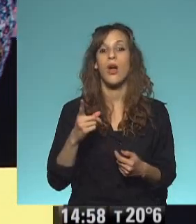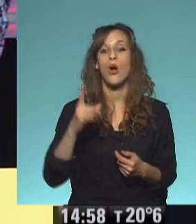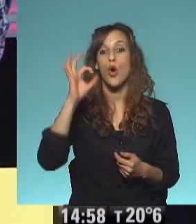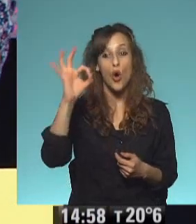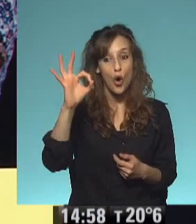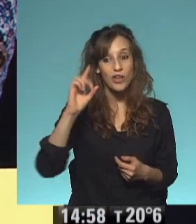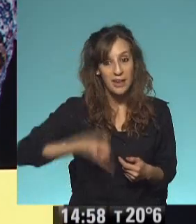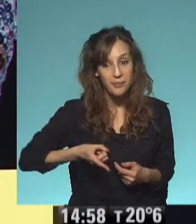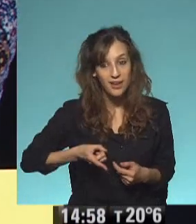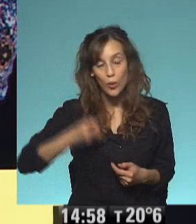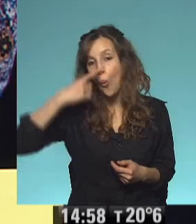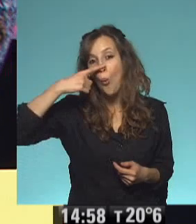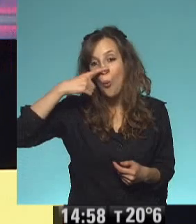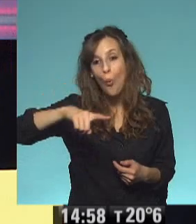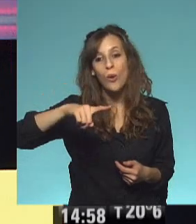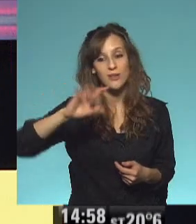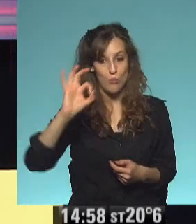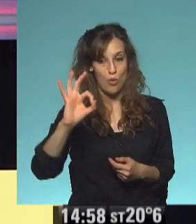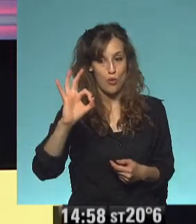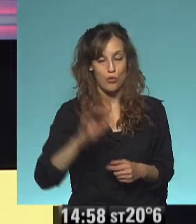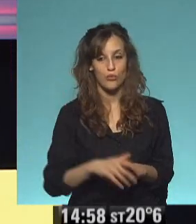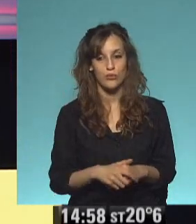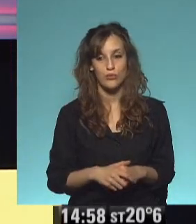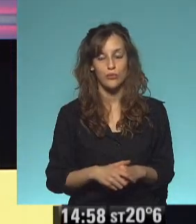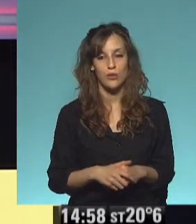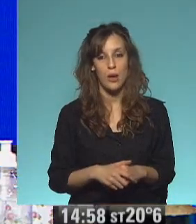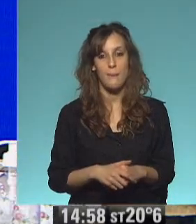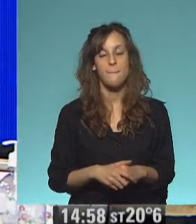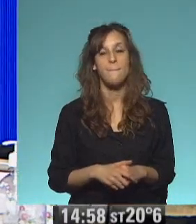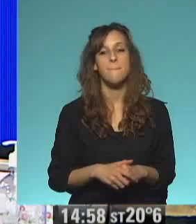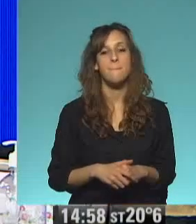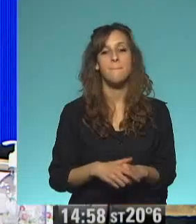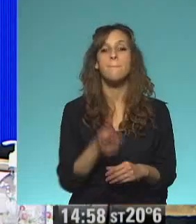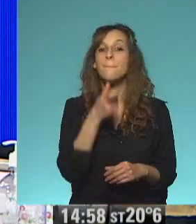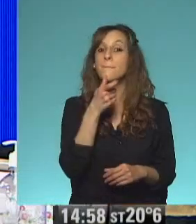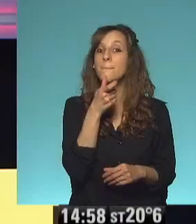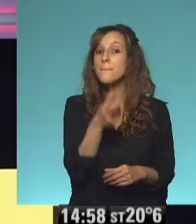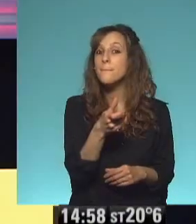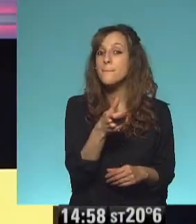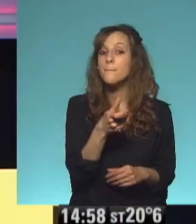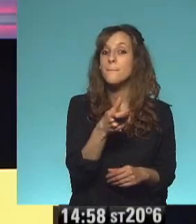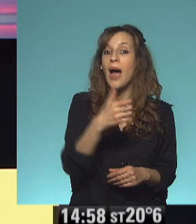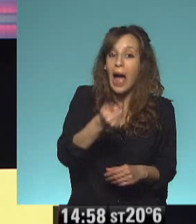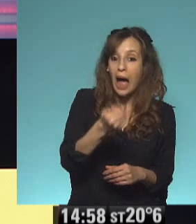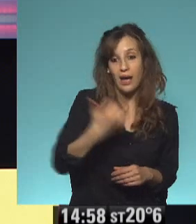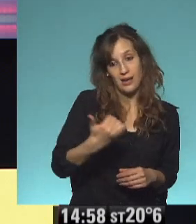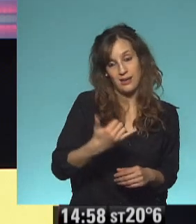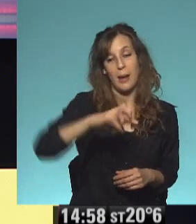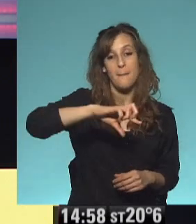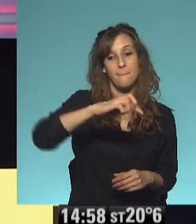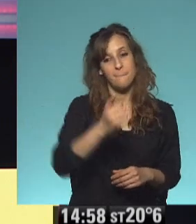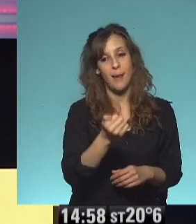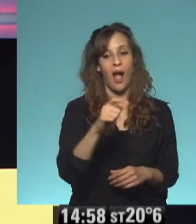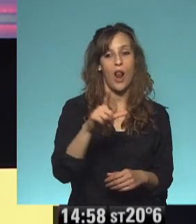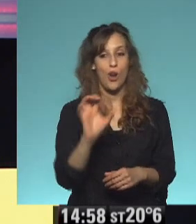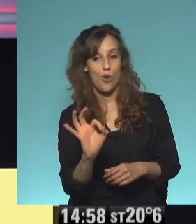Nos quedan dos que terminan con O. Ay, pero palo como, tiene A. Empezaba como papá. Y empieza como papá, una palabra que es sabíamos. Fácil. Ya señalan en